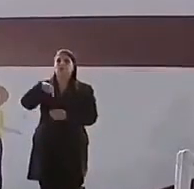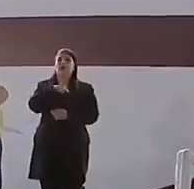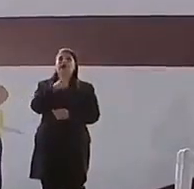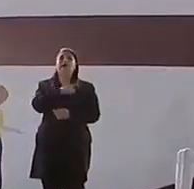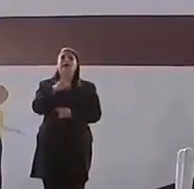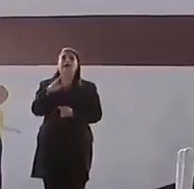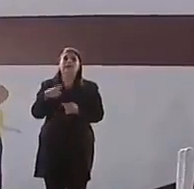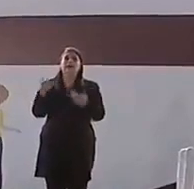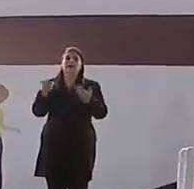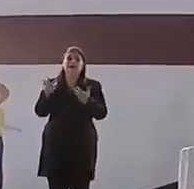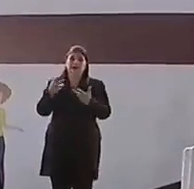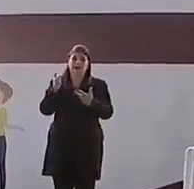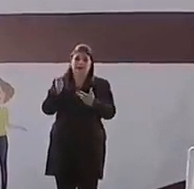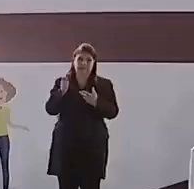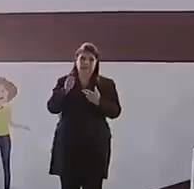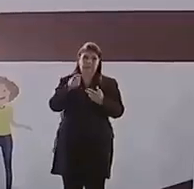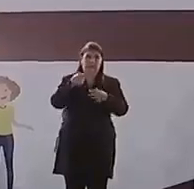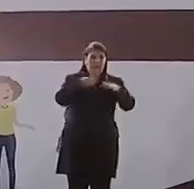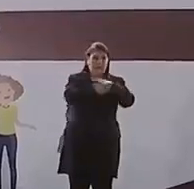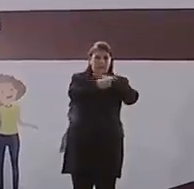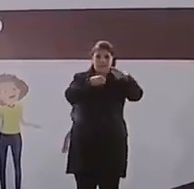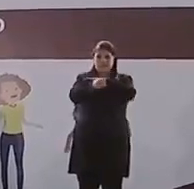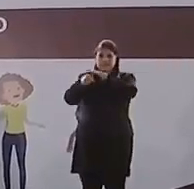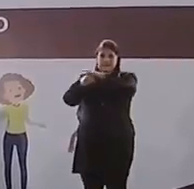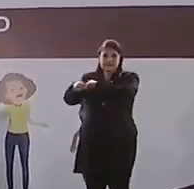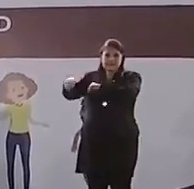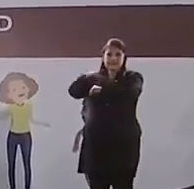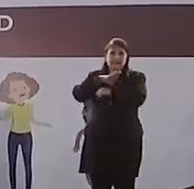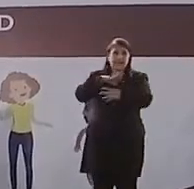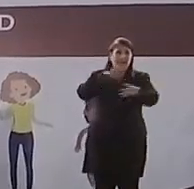a todos los presos políticos